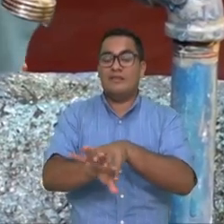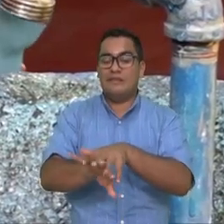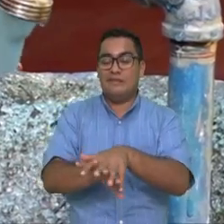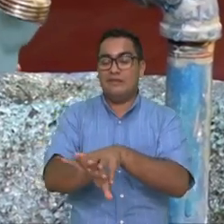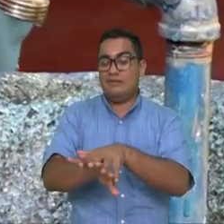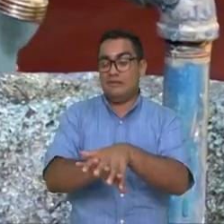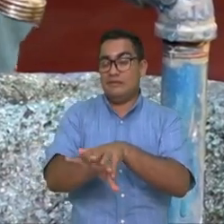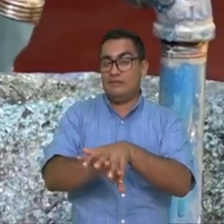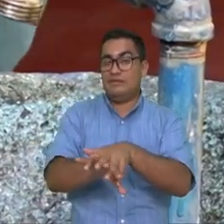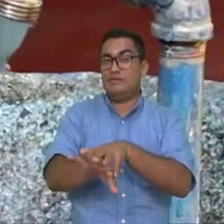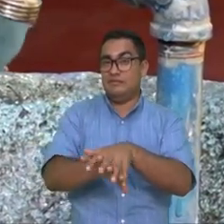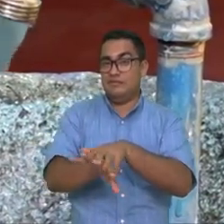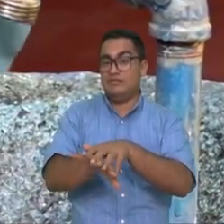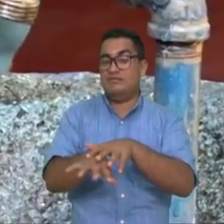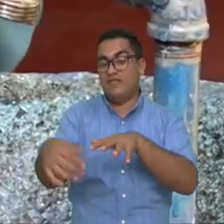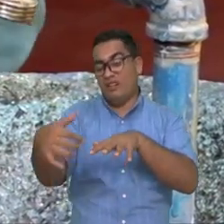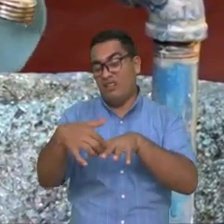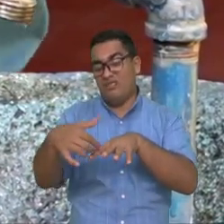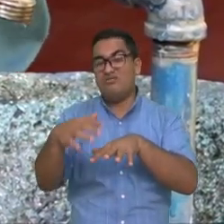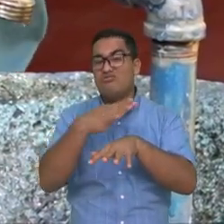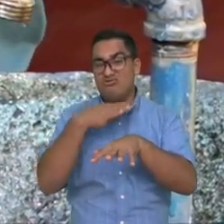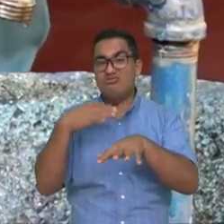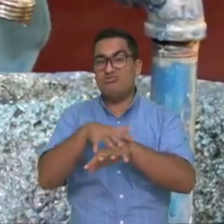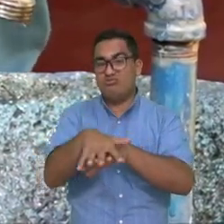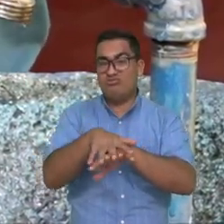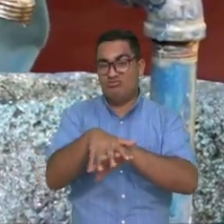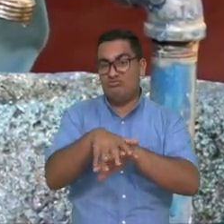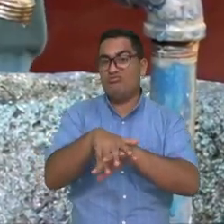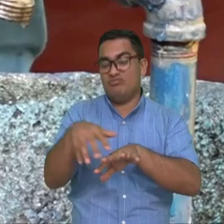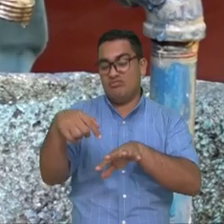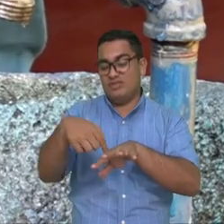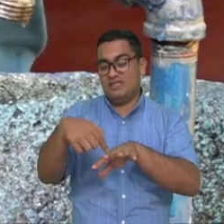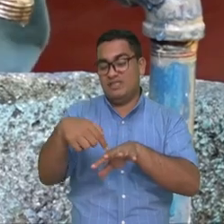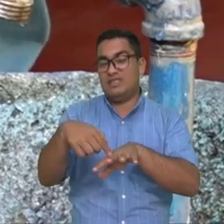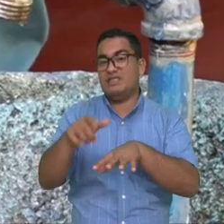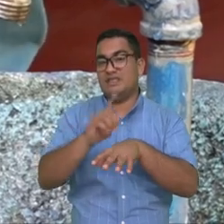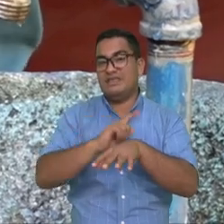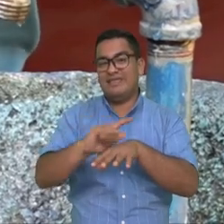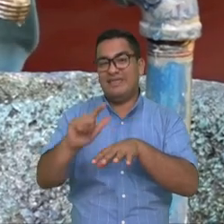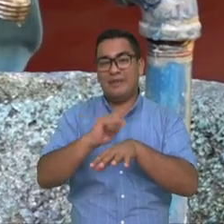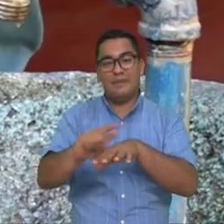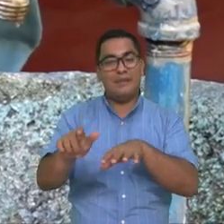entre los dedos, ahí se guarda microbio también, en los pliegues de los dedos. Se lavan los dedos, cada uno de